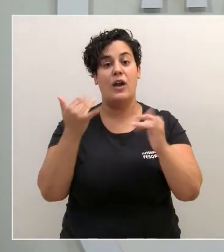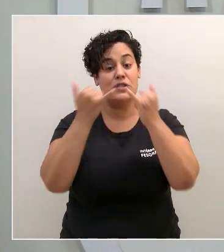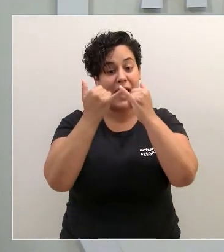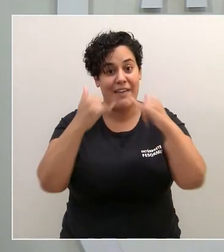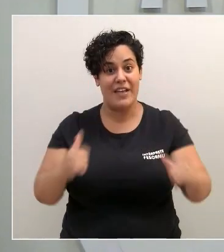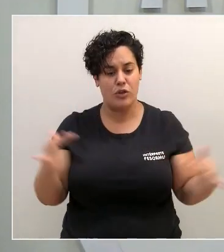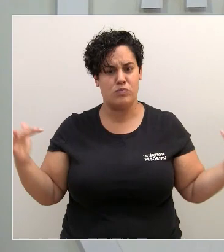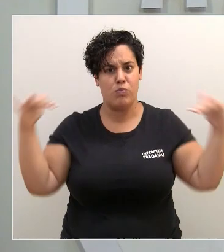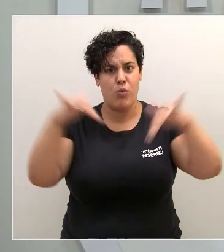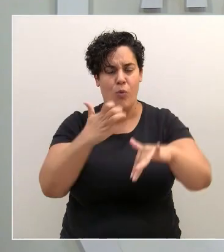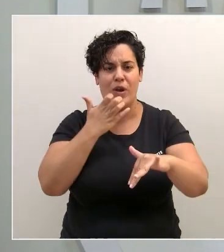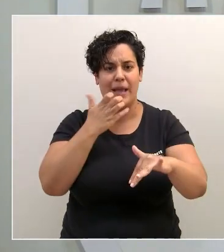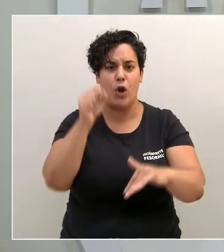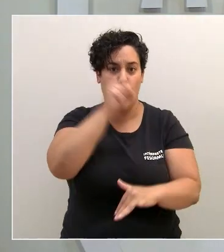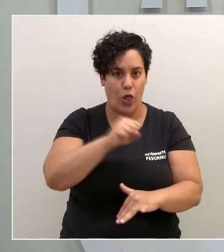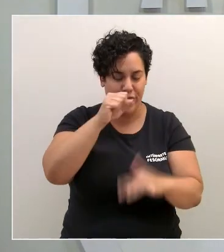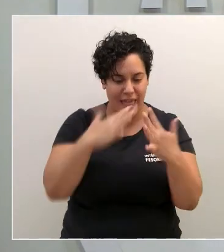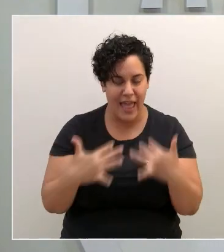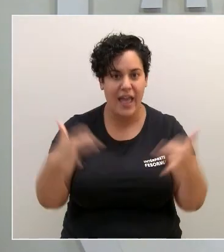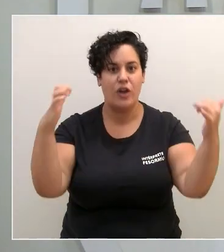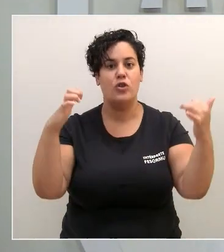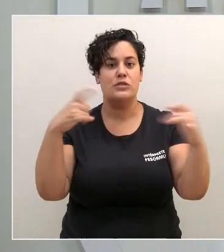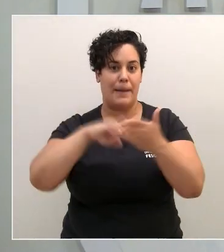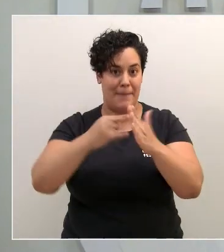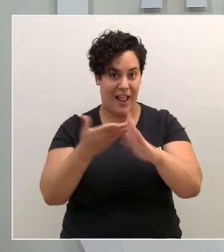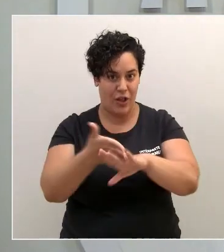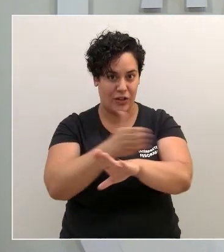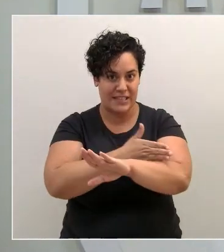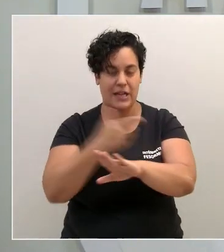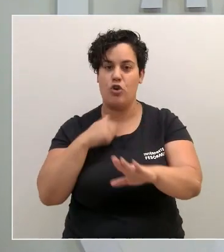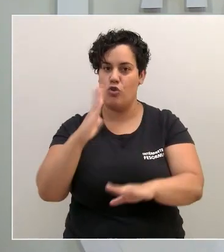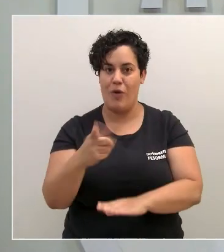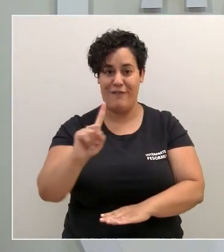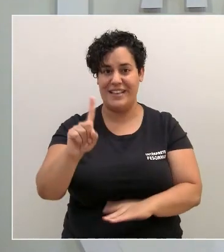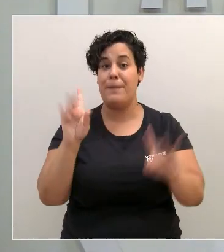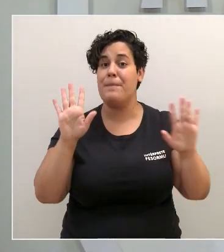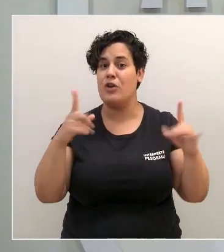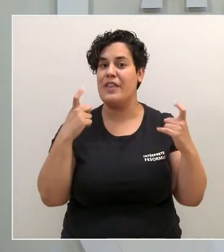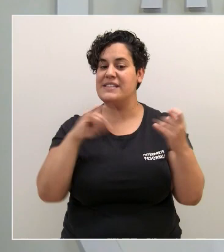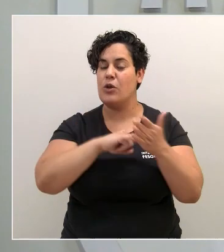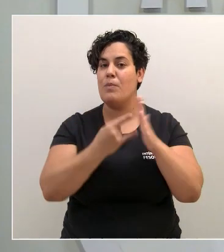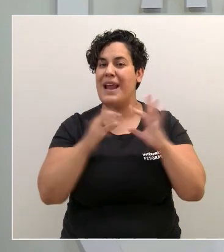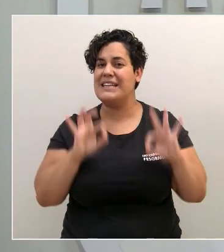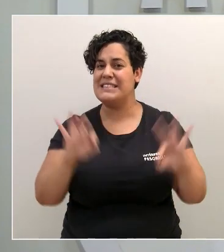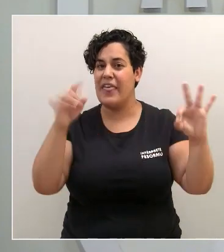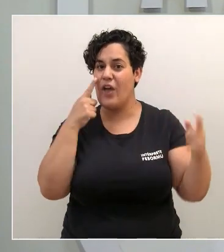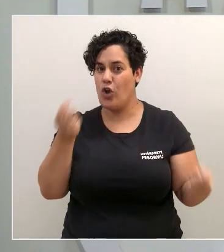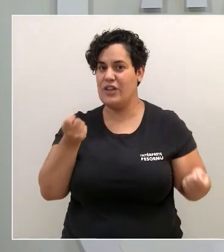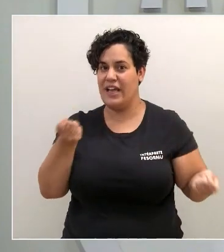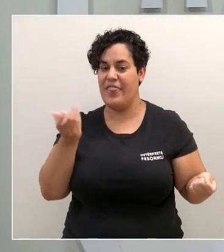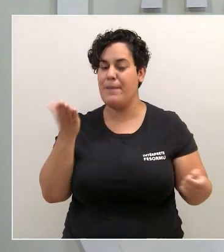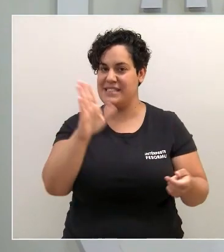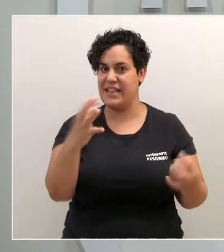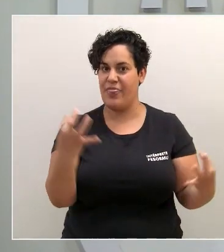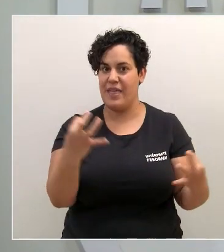multitudinarios, por ejemplo, conciertos, que ya están planificados, pero sí que tendrán que presentar un plan especial de contingencia